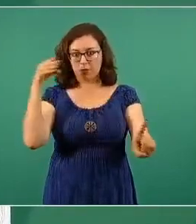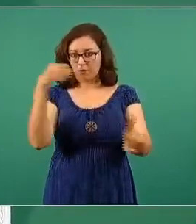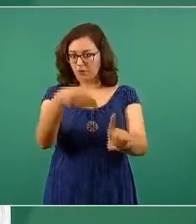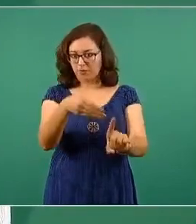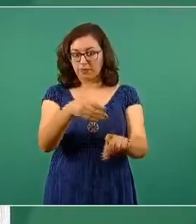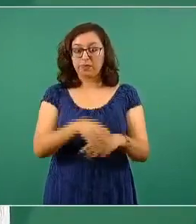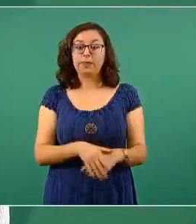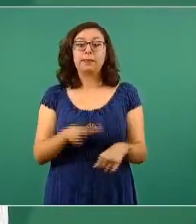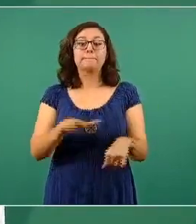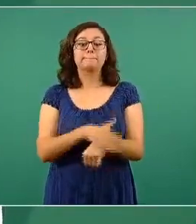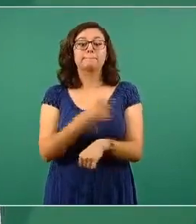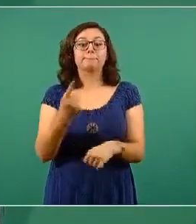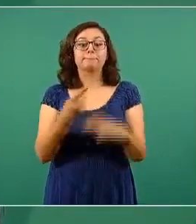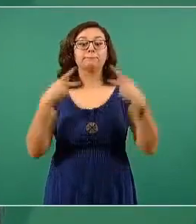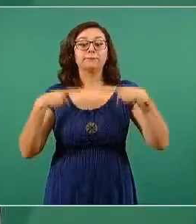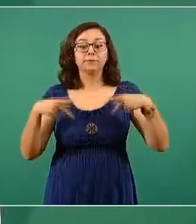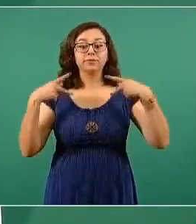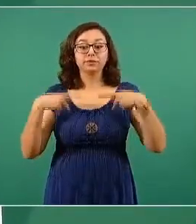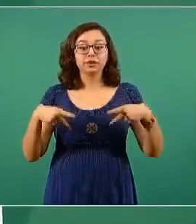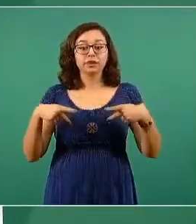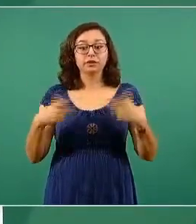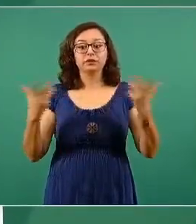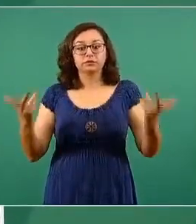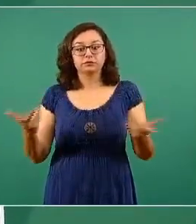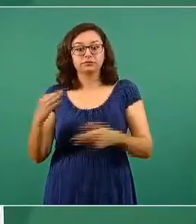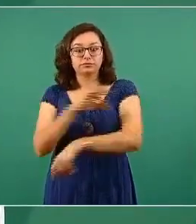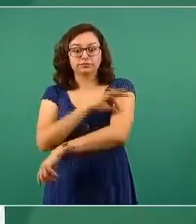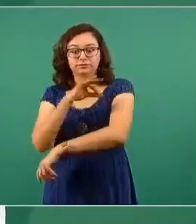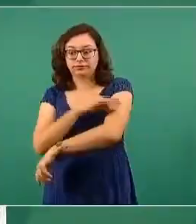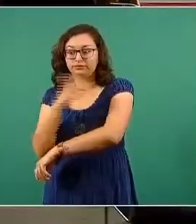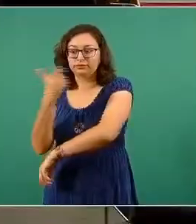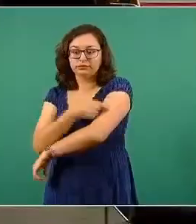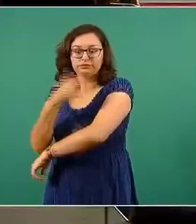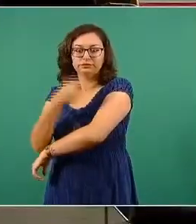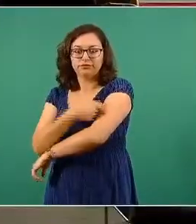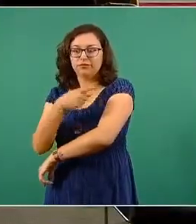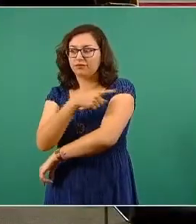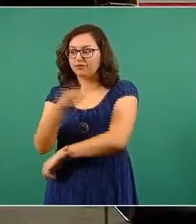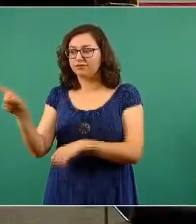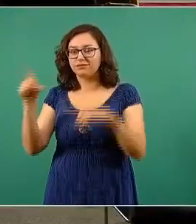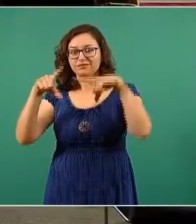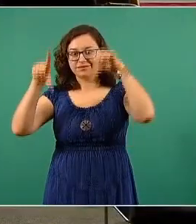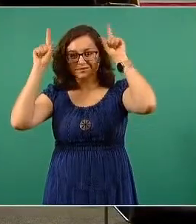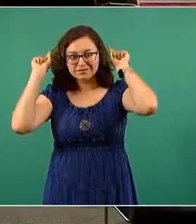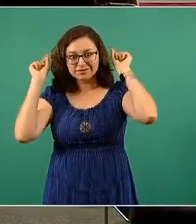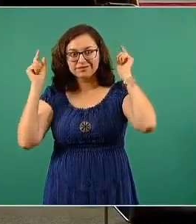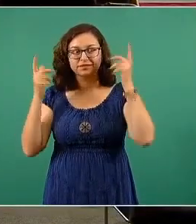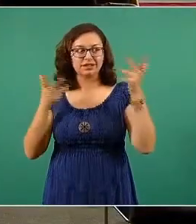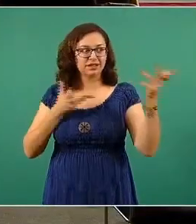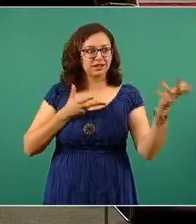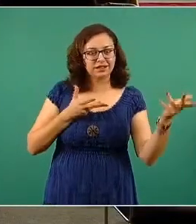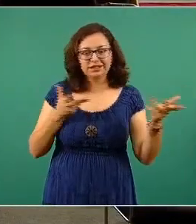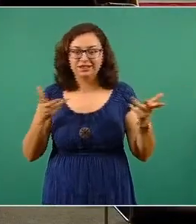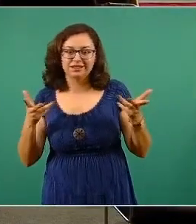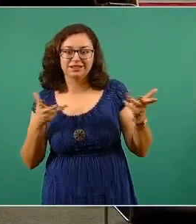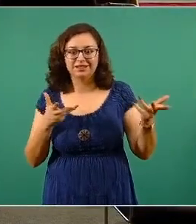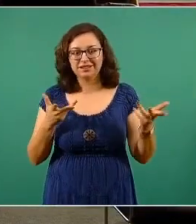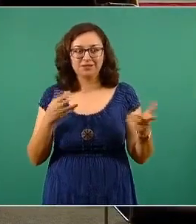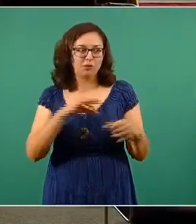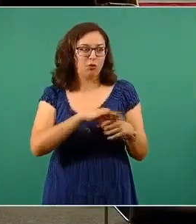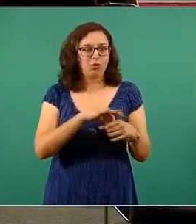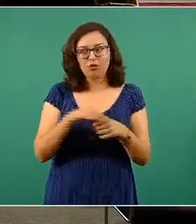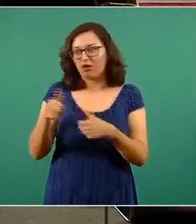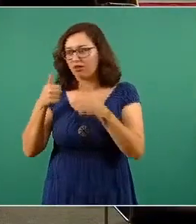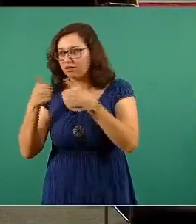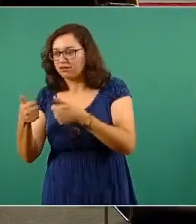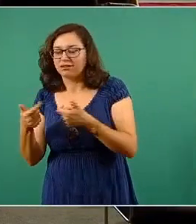recordar que obviamente las personas que están atendiendo los puestos de vacunación tendrían que poder ejercer su derecho al voto,